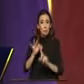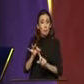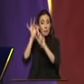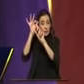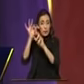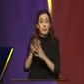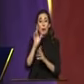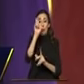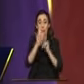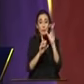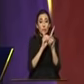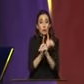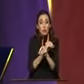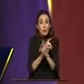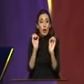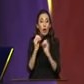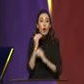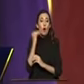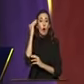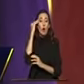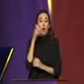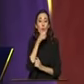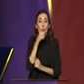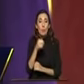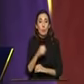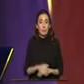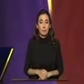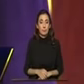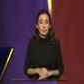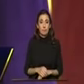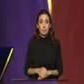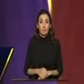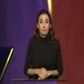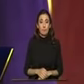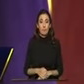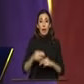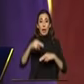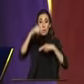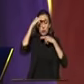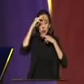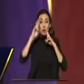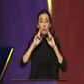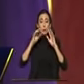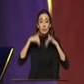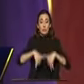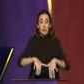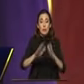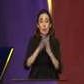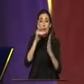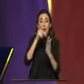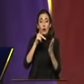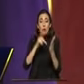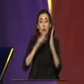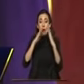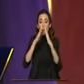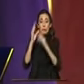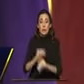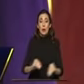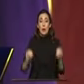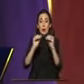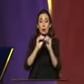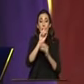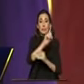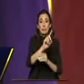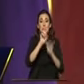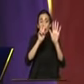personas con discapacidad o viejecitos. Y las buenas noticias no terminan. Destinaremos al programa Casa para Todos 174